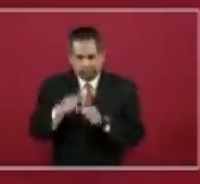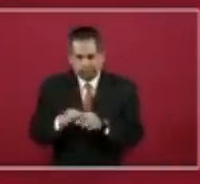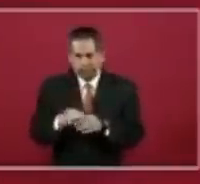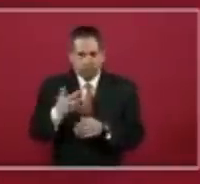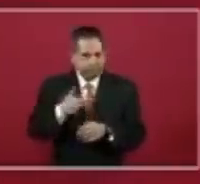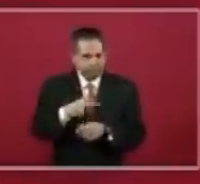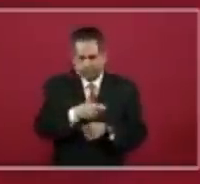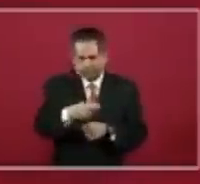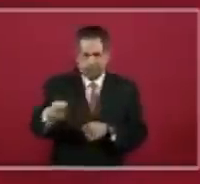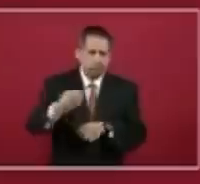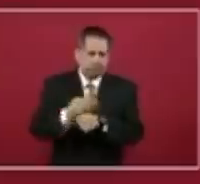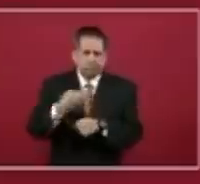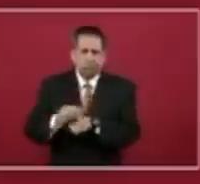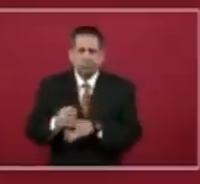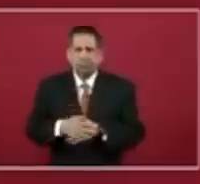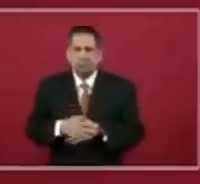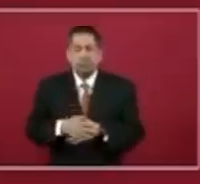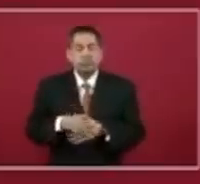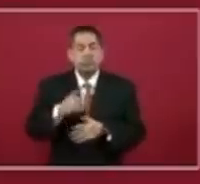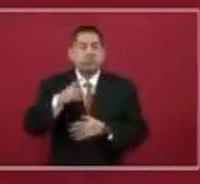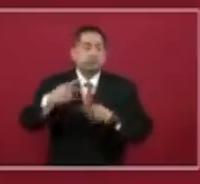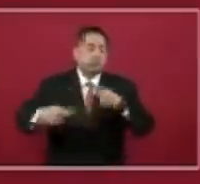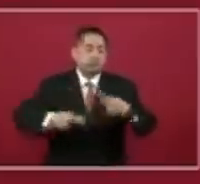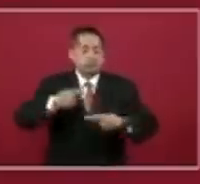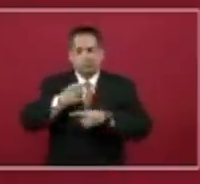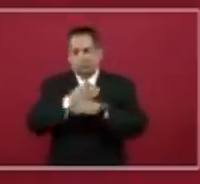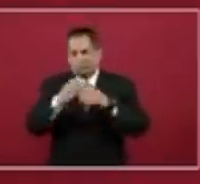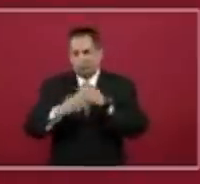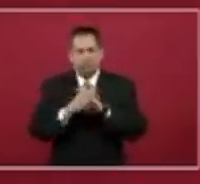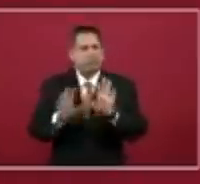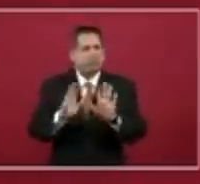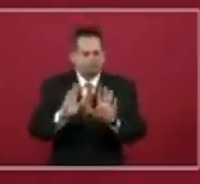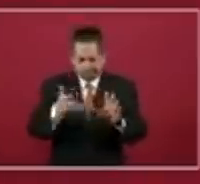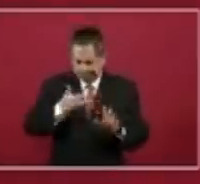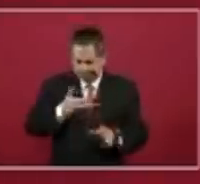tienen, seguramente van a preguntar sobre otras cosas, pero ya tengo